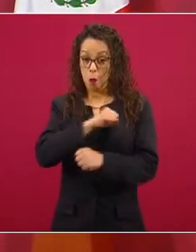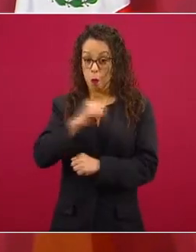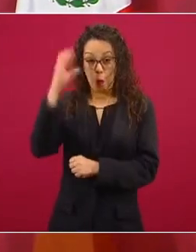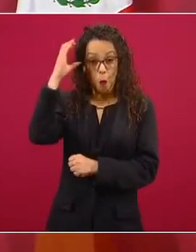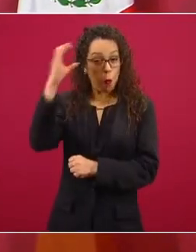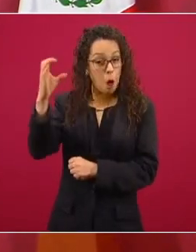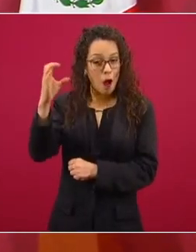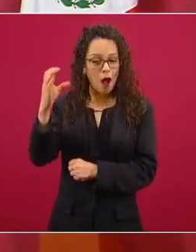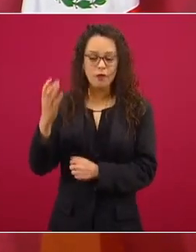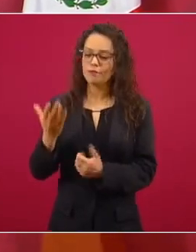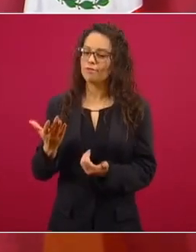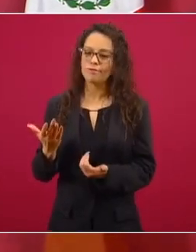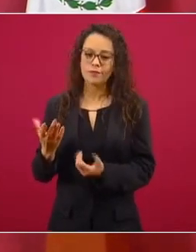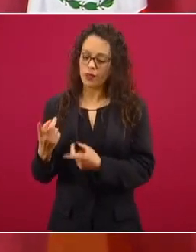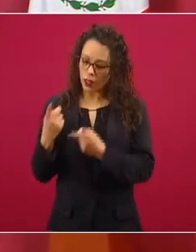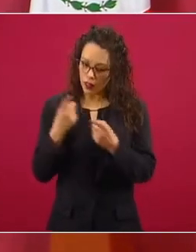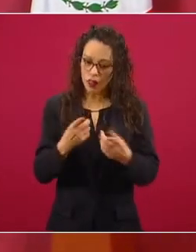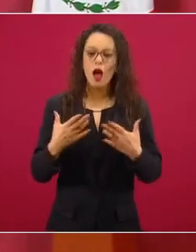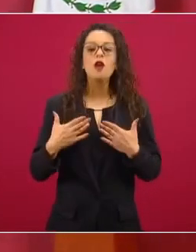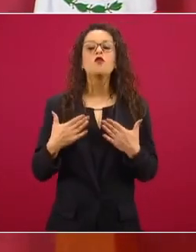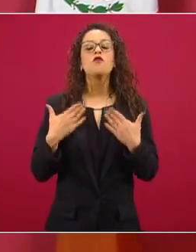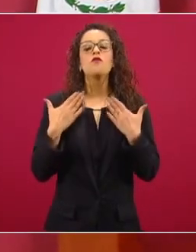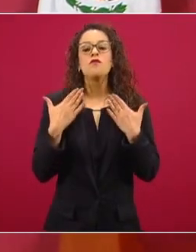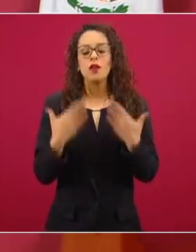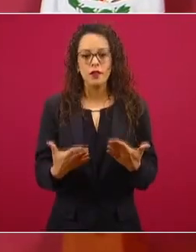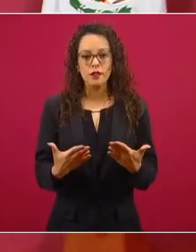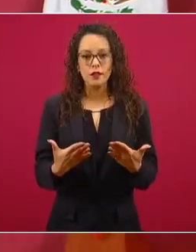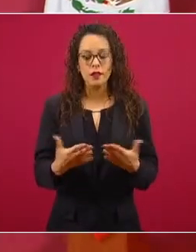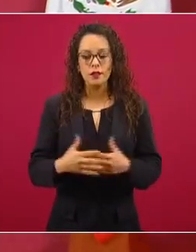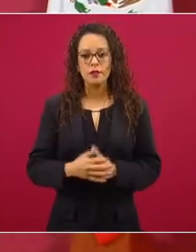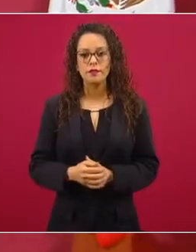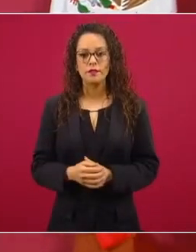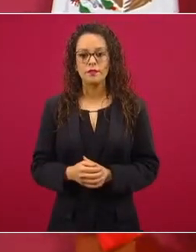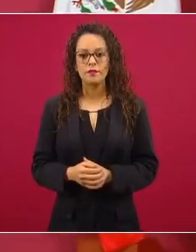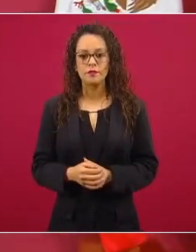sino darles toda la confianza. Ahora